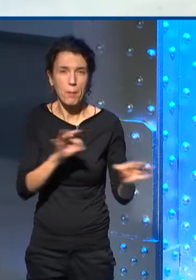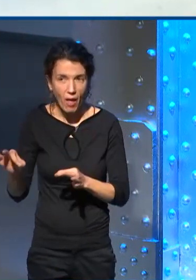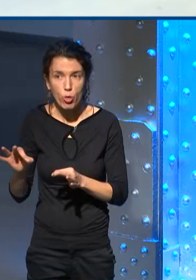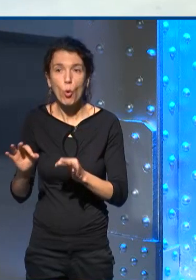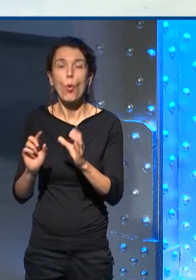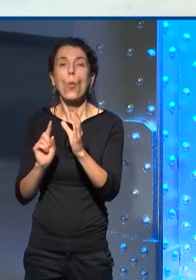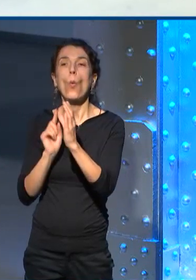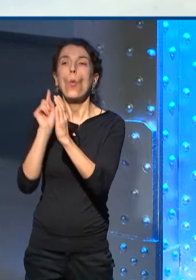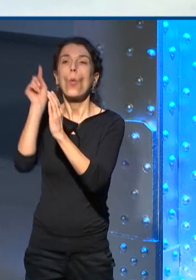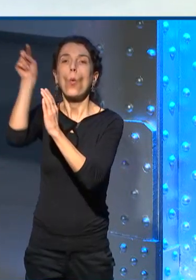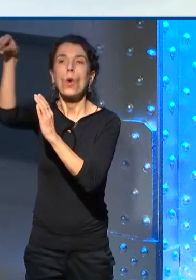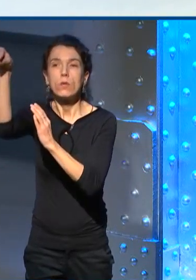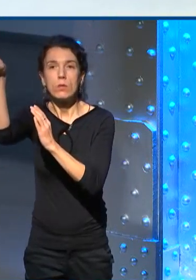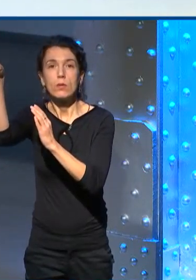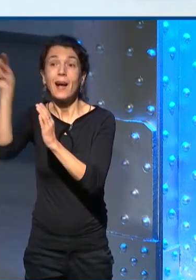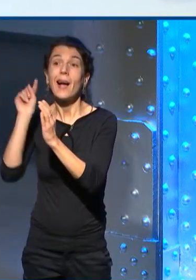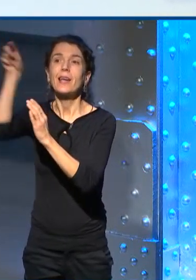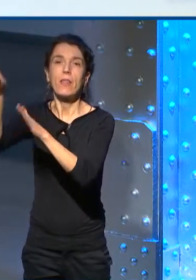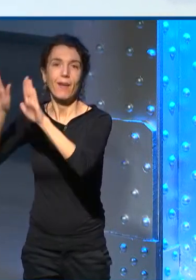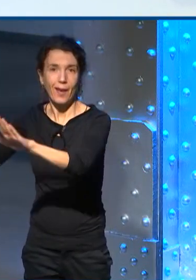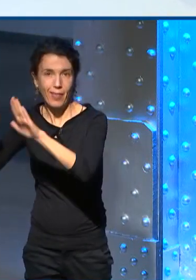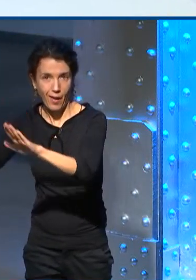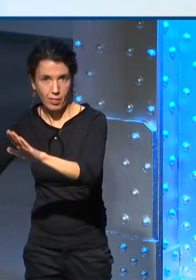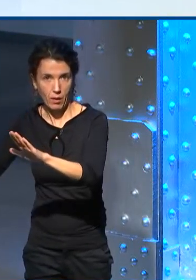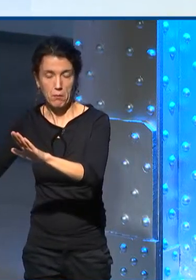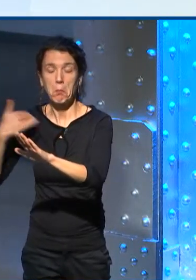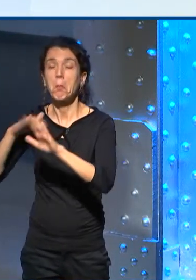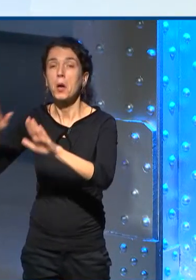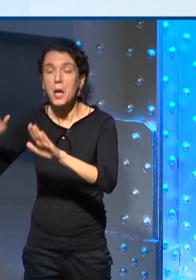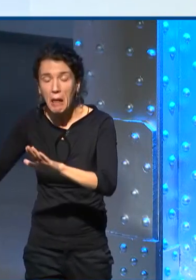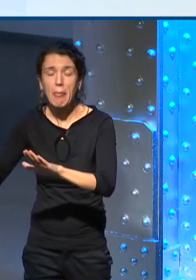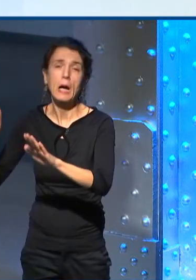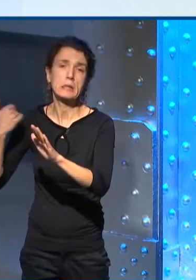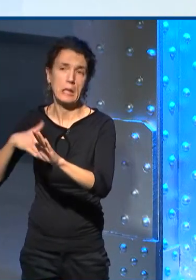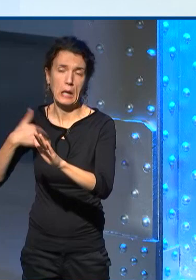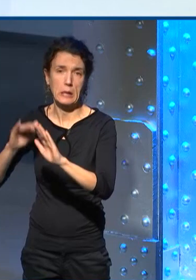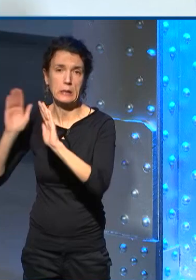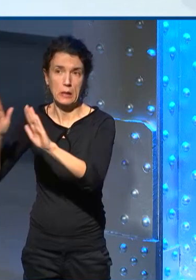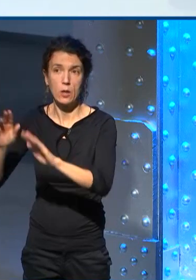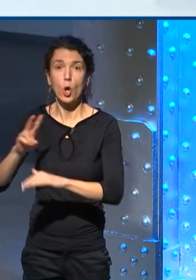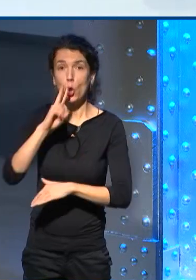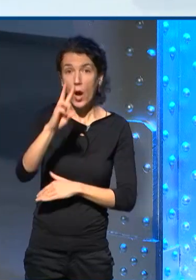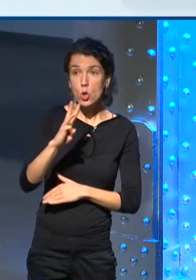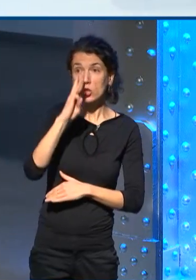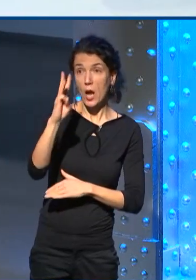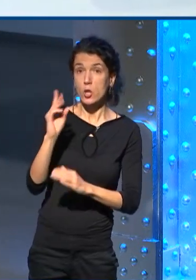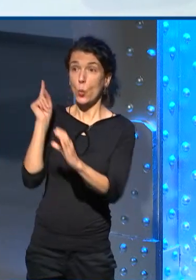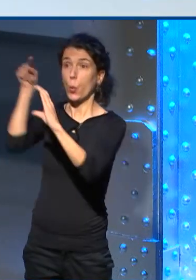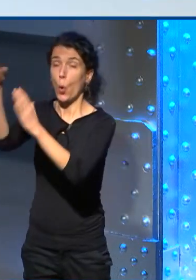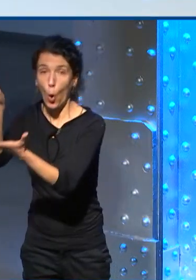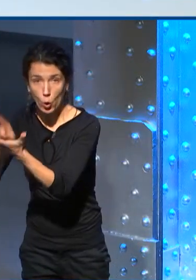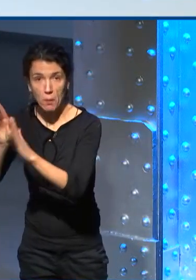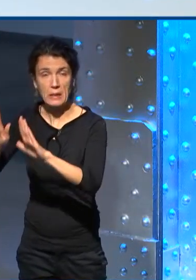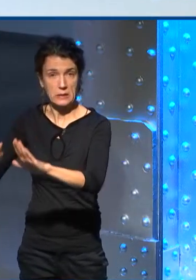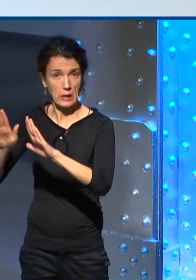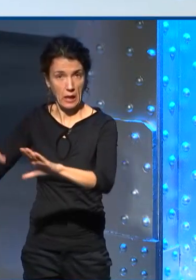de ida, no de vuelta. Que uno llega allá, 3 o 4, se quedan, y luego llegan en 2 o 3 años otros más, se quedan,